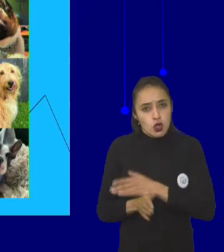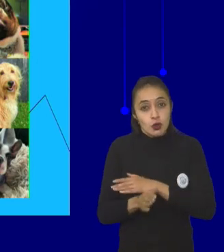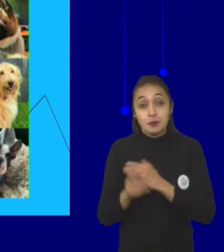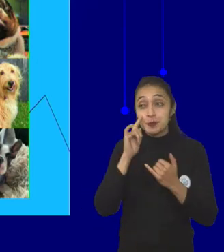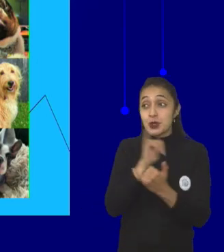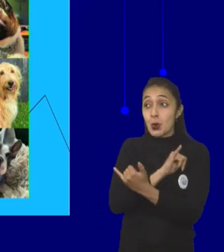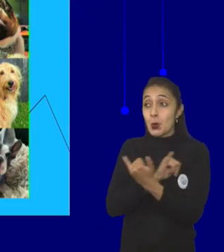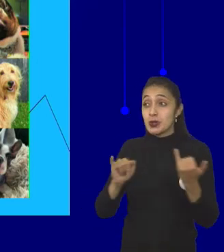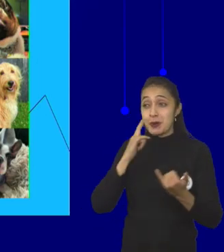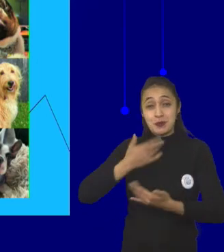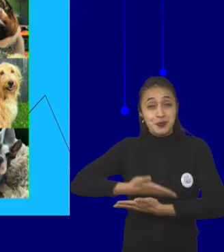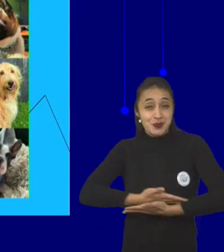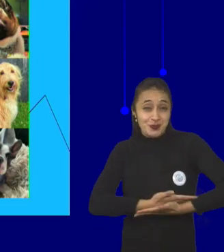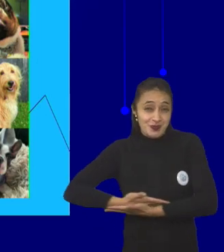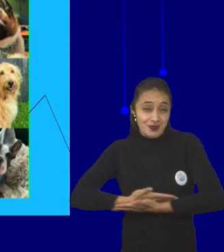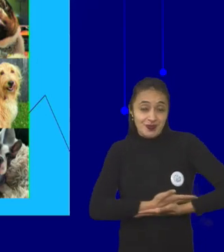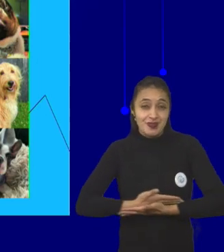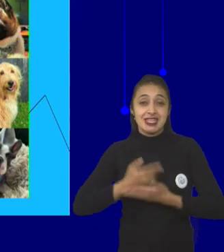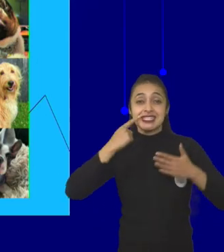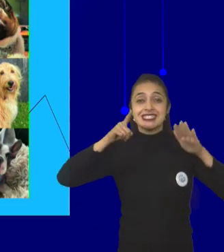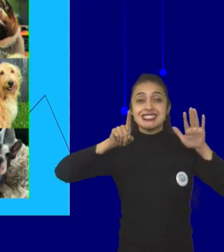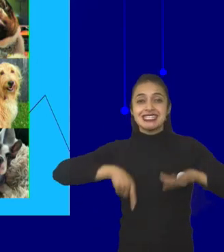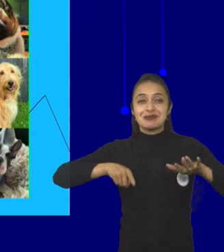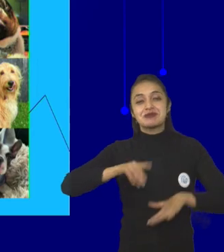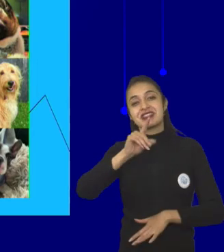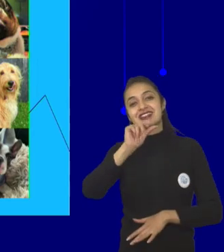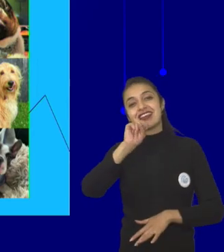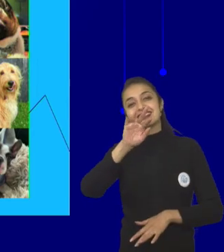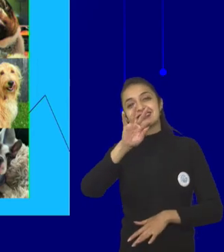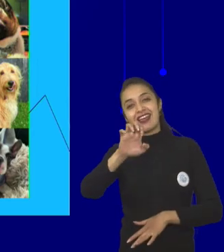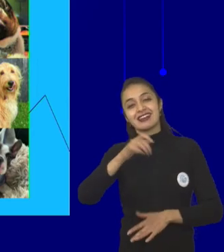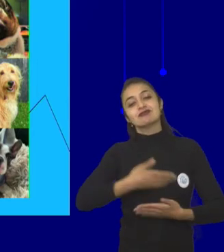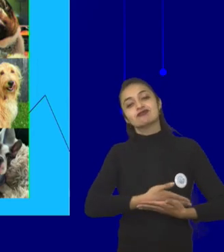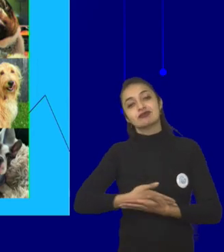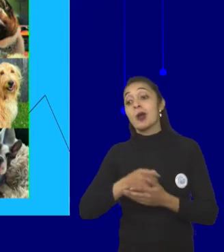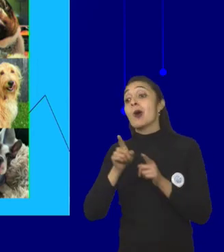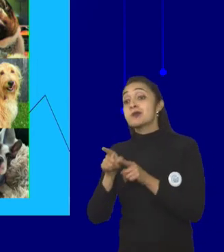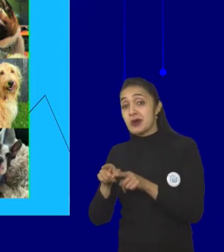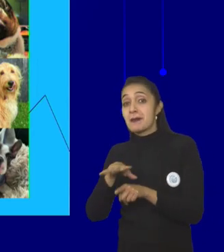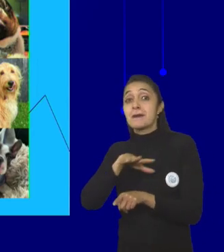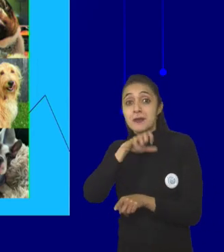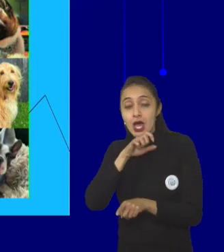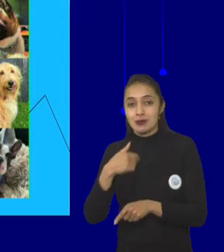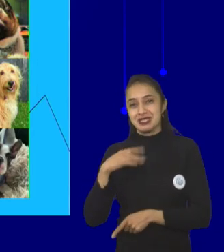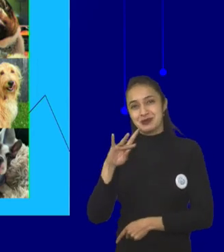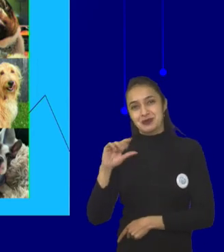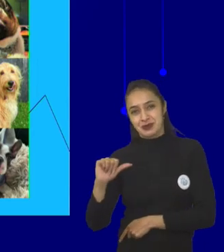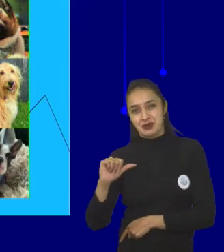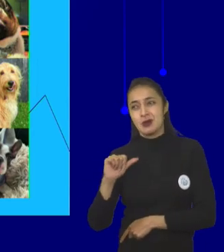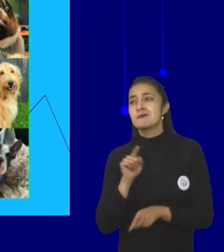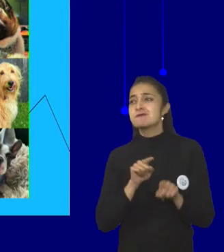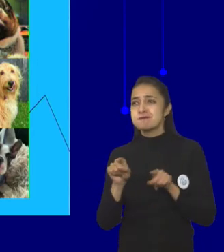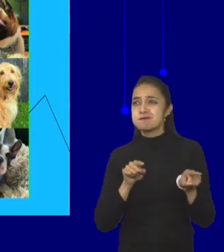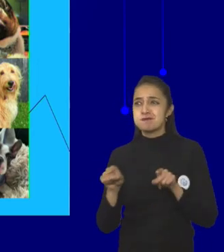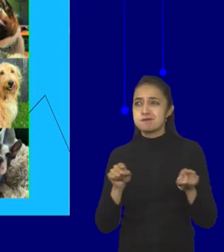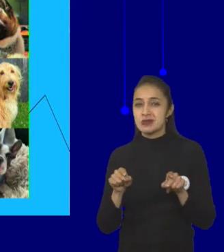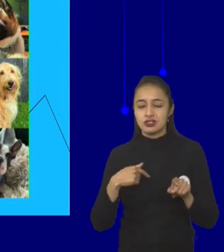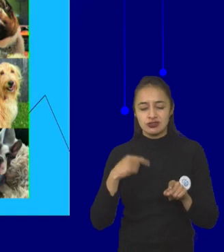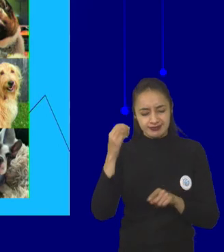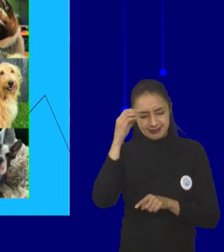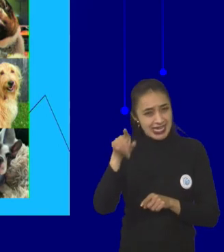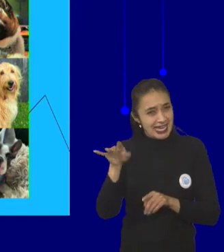último que está recién nacido, que tiene 6 meses, Dante, que cumplió 6 meses, mis perros, mi esposa, si uno lo tiene súper